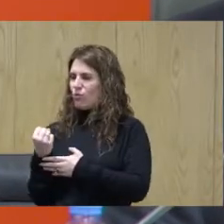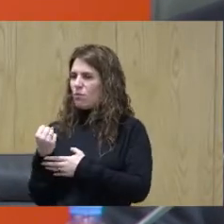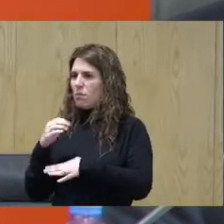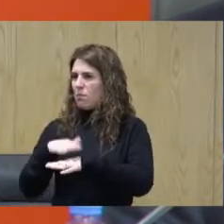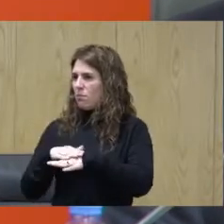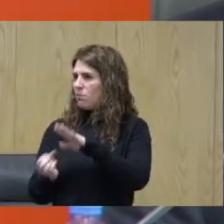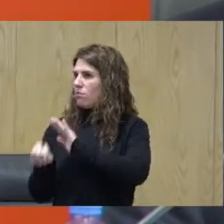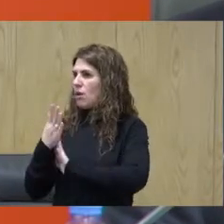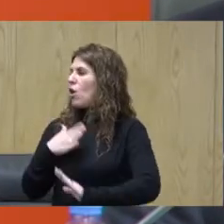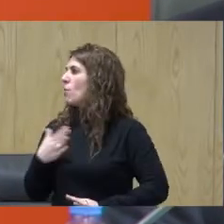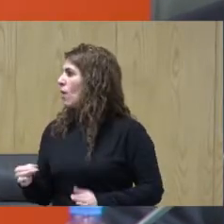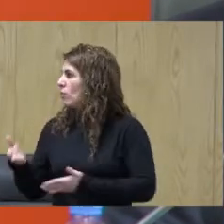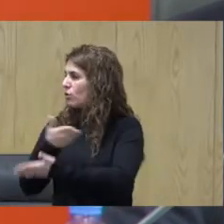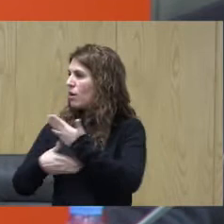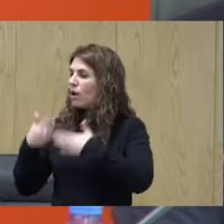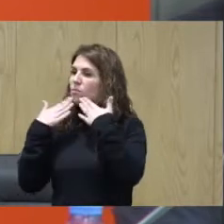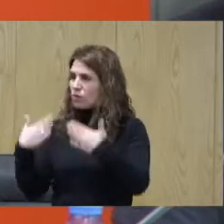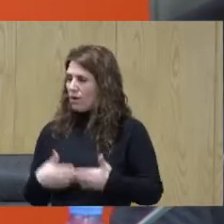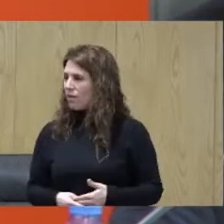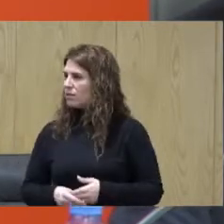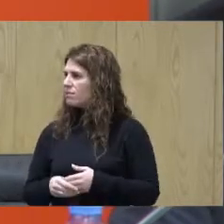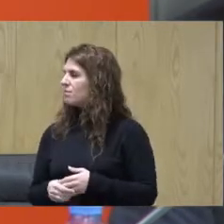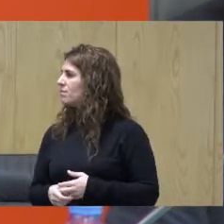en lo que podamos colaborar. Muchas gracias.